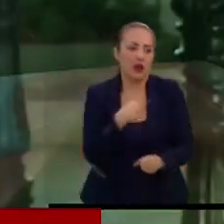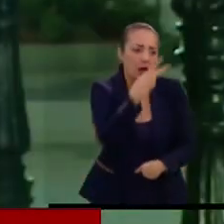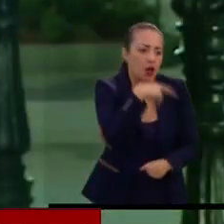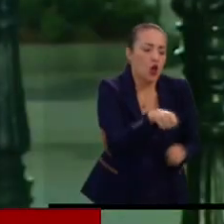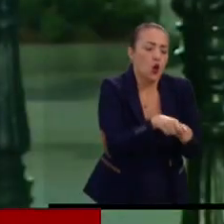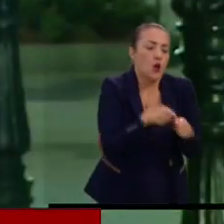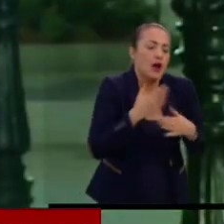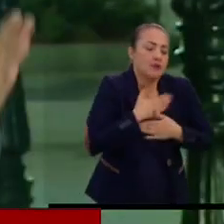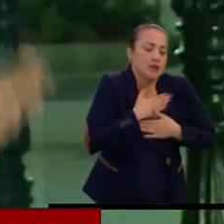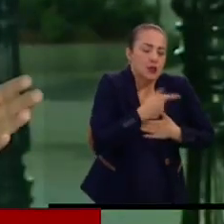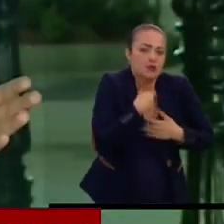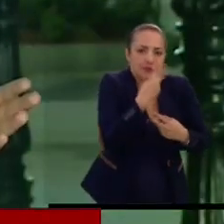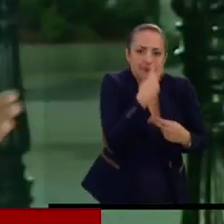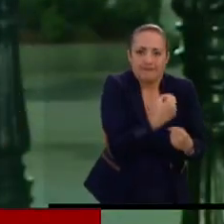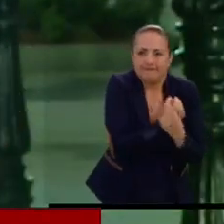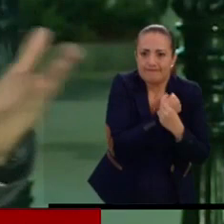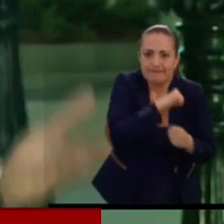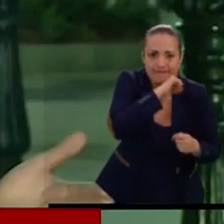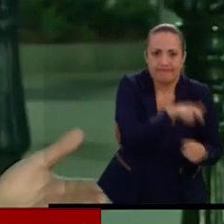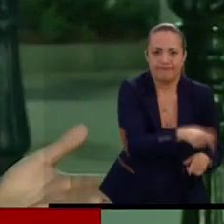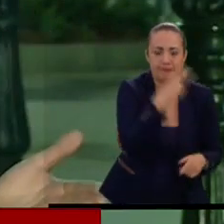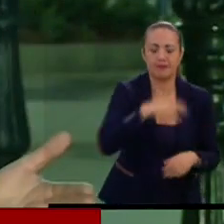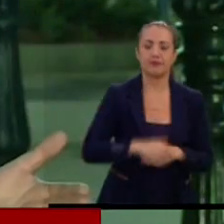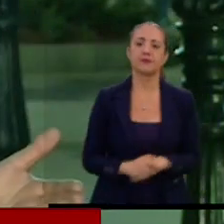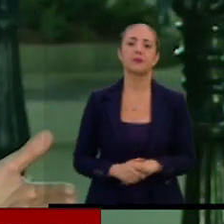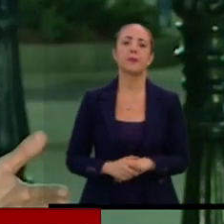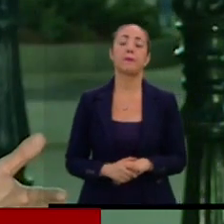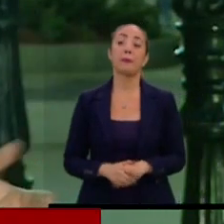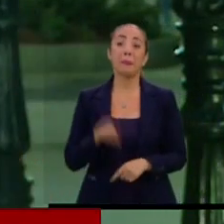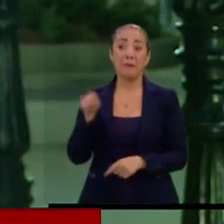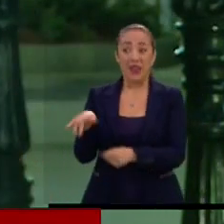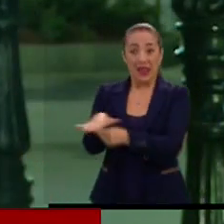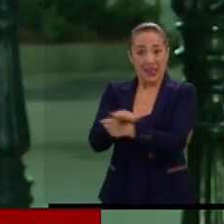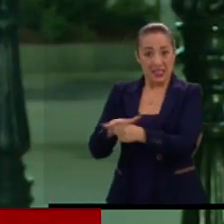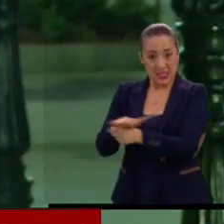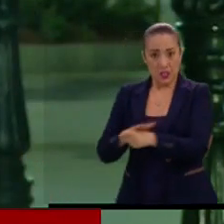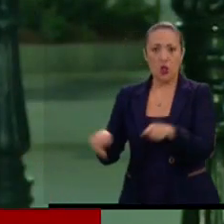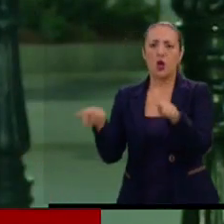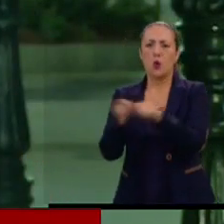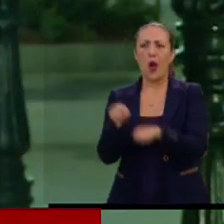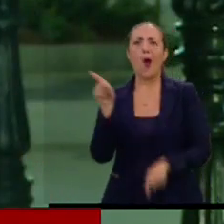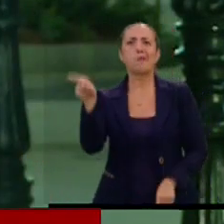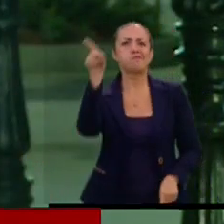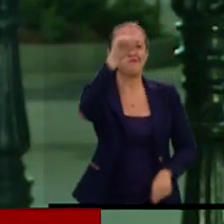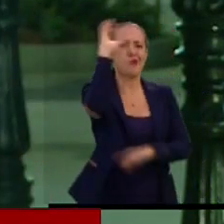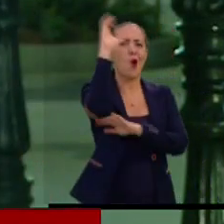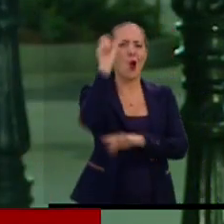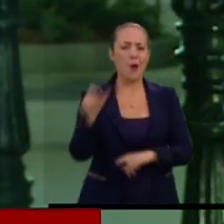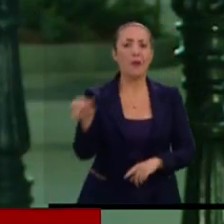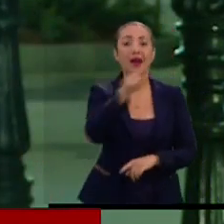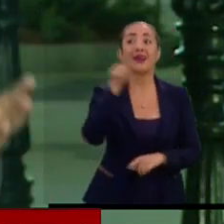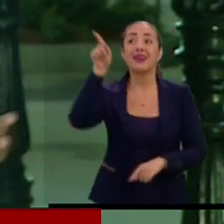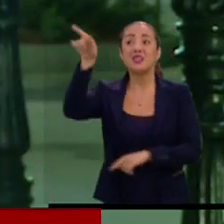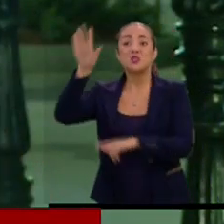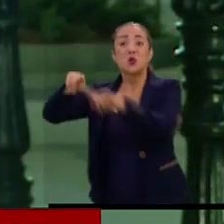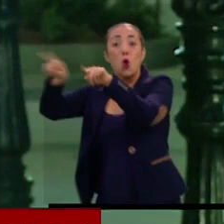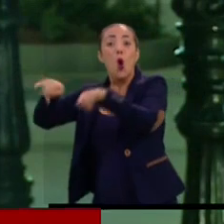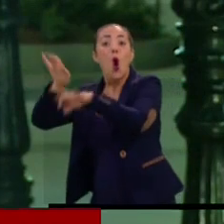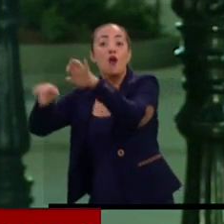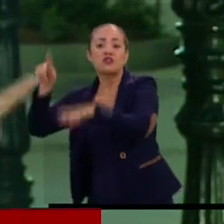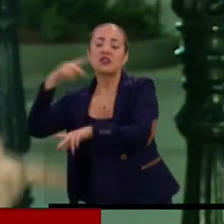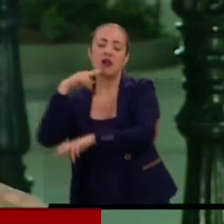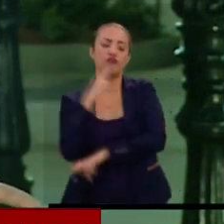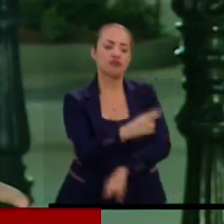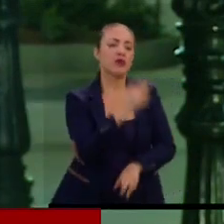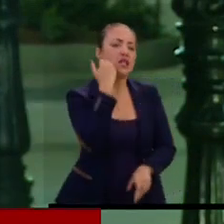ojos. Bueno, sin duda una situación que seguramente viven muchos colombianos. La agencia, en este caso, le dijo a doña Marta que podrían llegar a un acuerdo